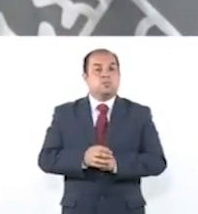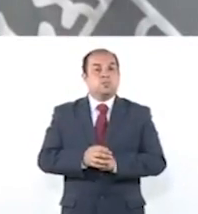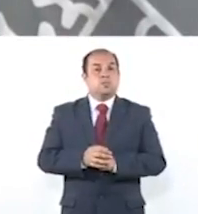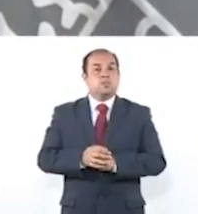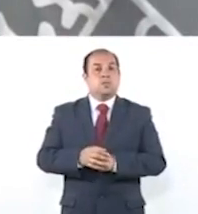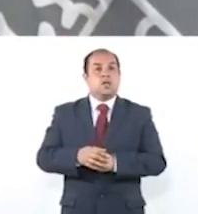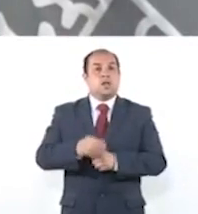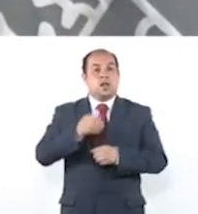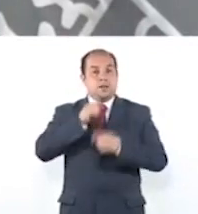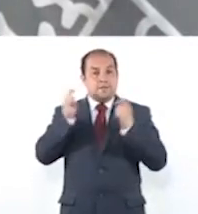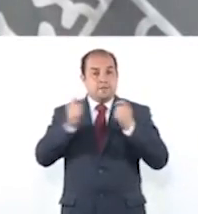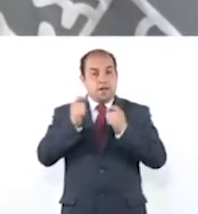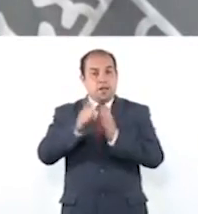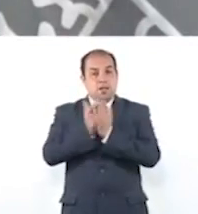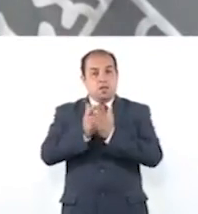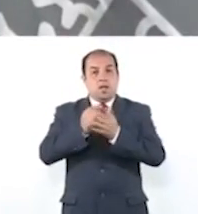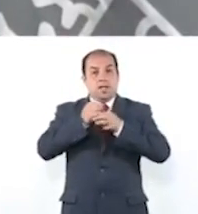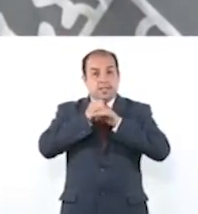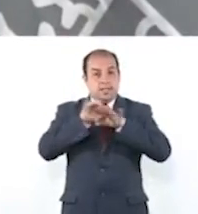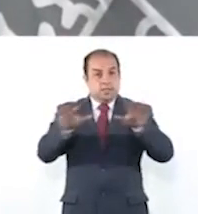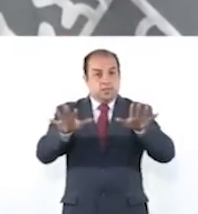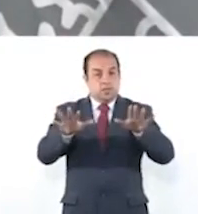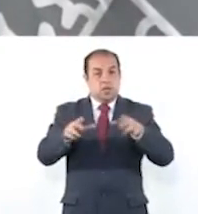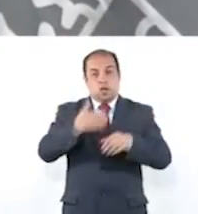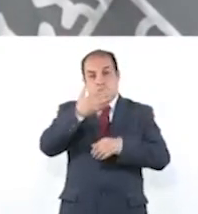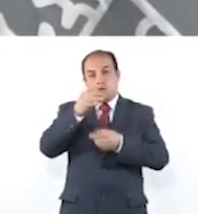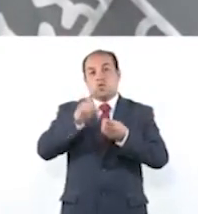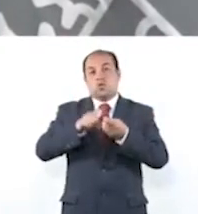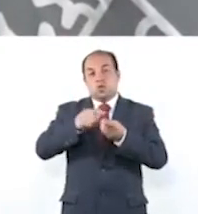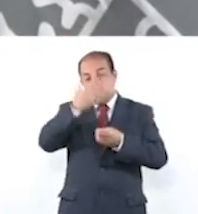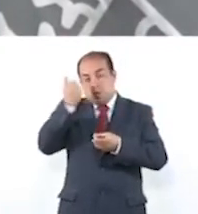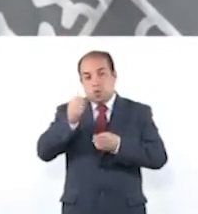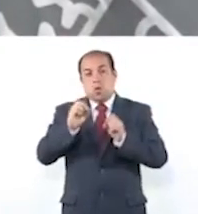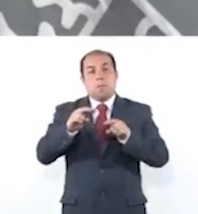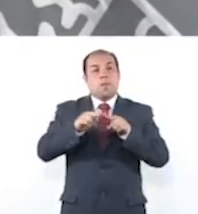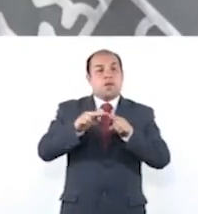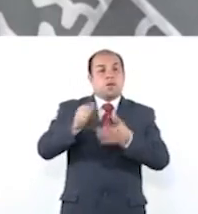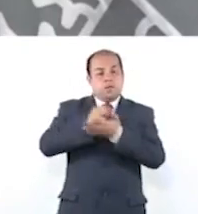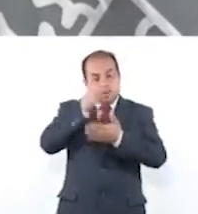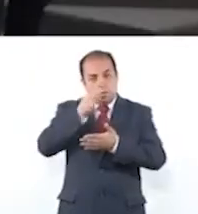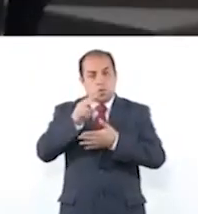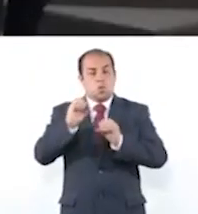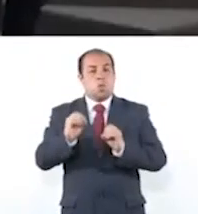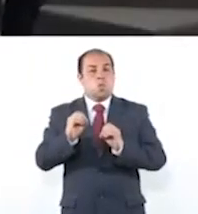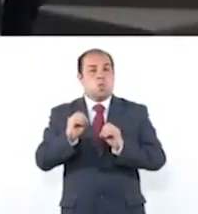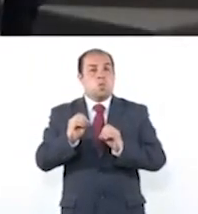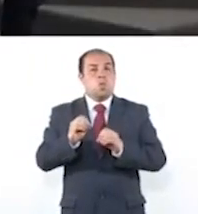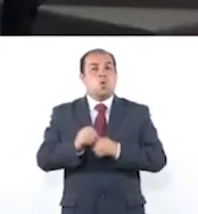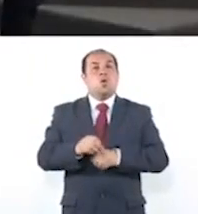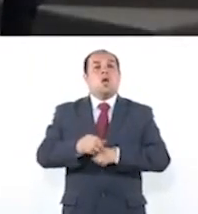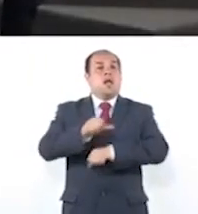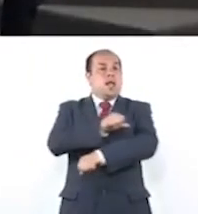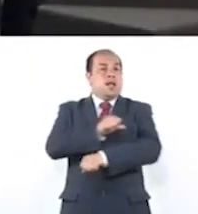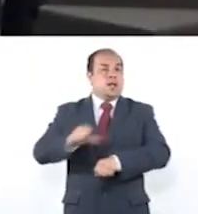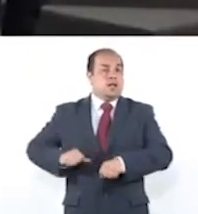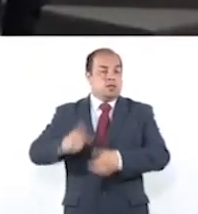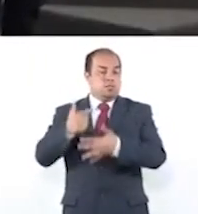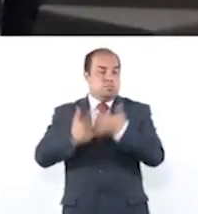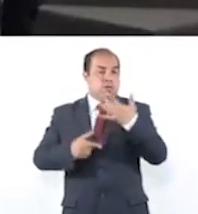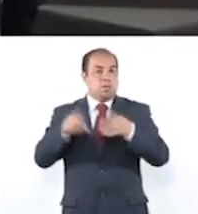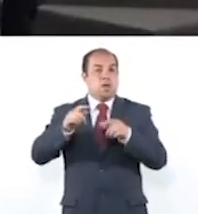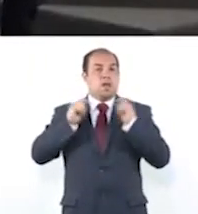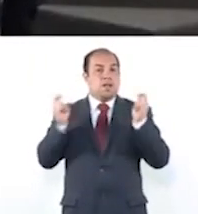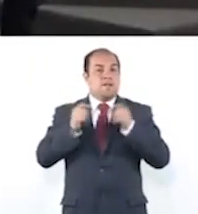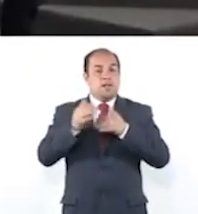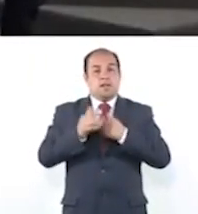no sabemos. ¿Cómo? Todavía no sabemos. Puede ser hacia los grandes parques de la Ciudad de México, hacia delegaciones, etcétera. Pero la feria